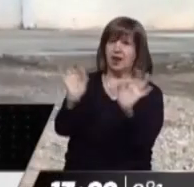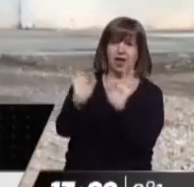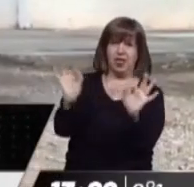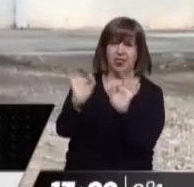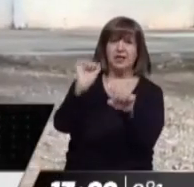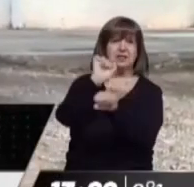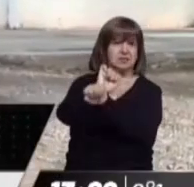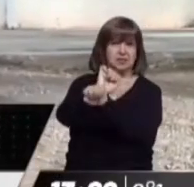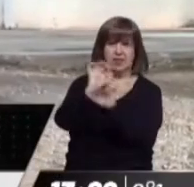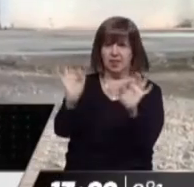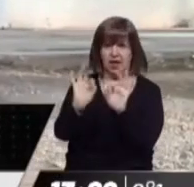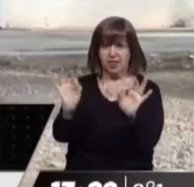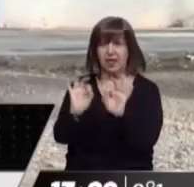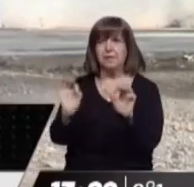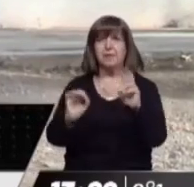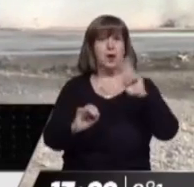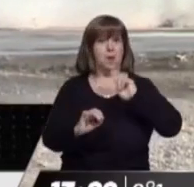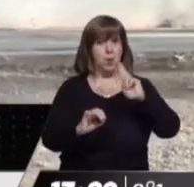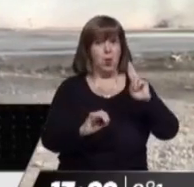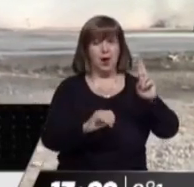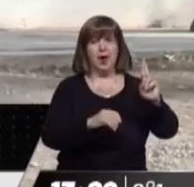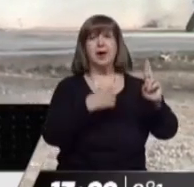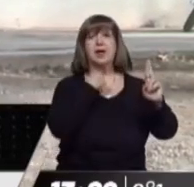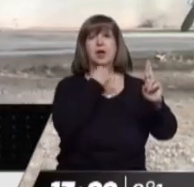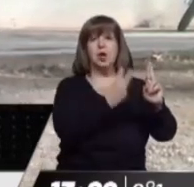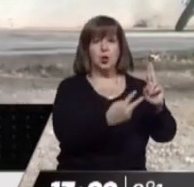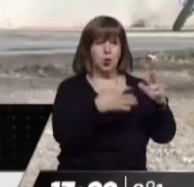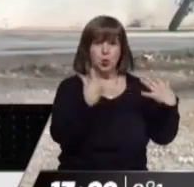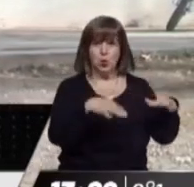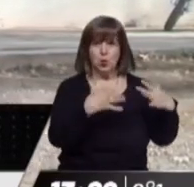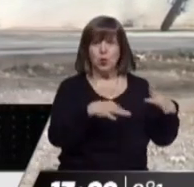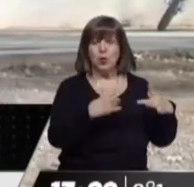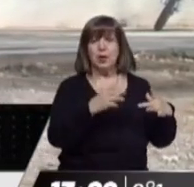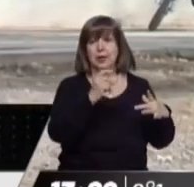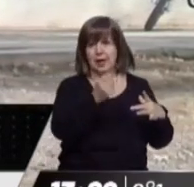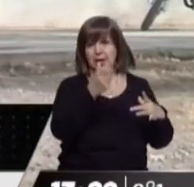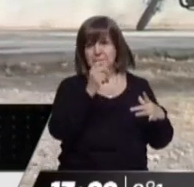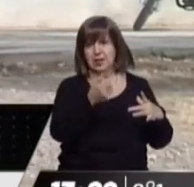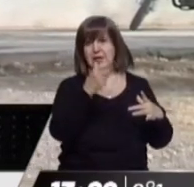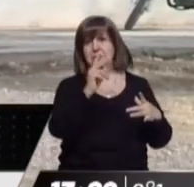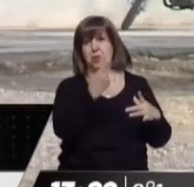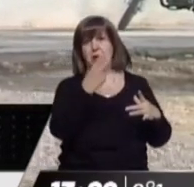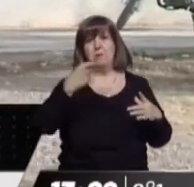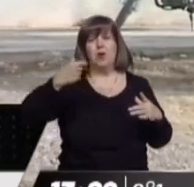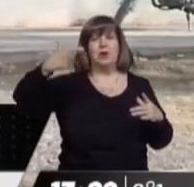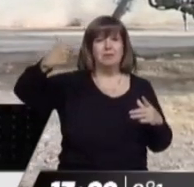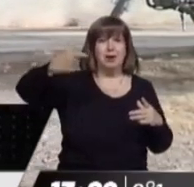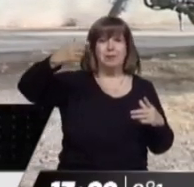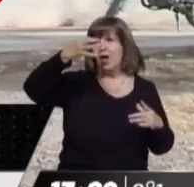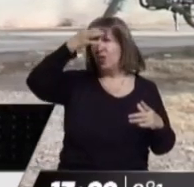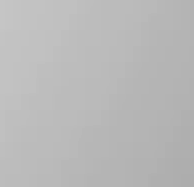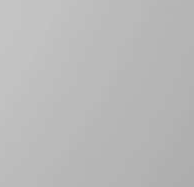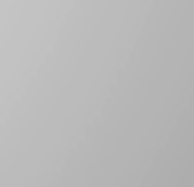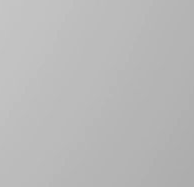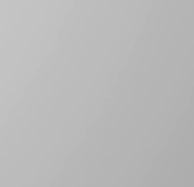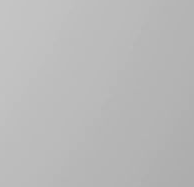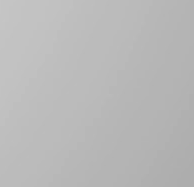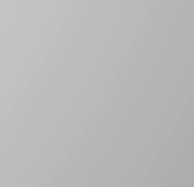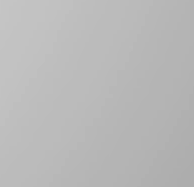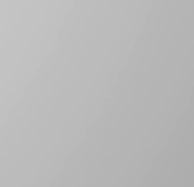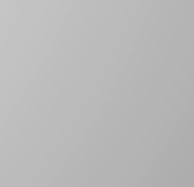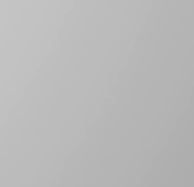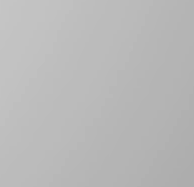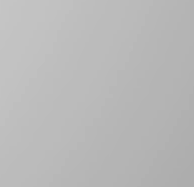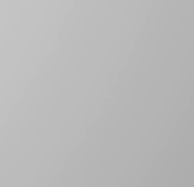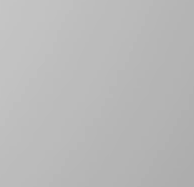y por supuesto que esta mujer con sus hijos corrieron riesgo de vida debido a la cantidad de veces que dispararon contra